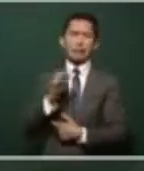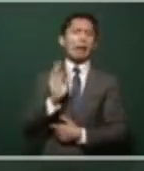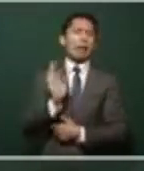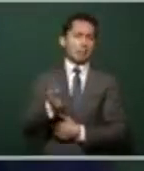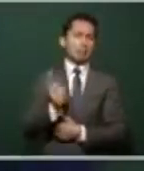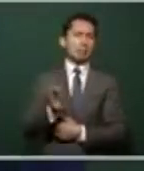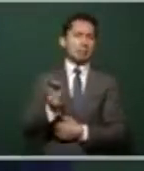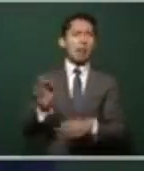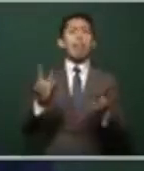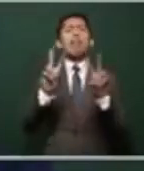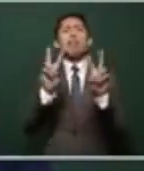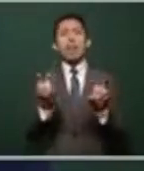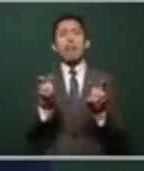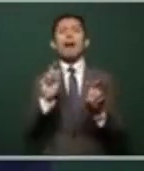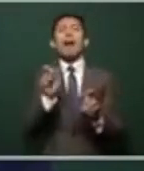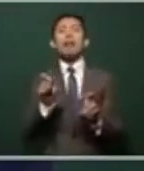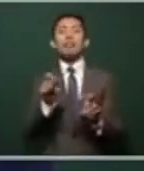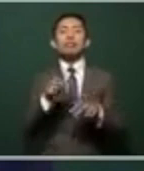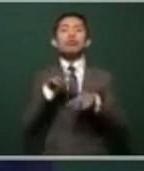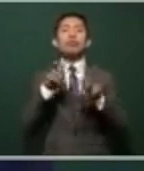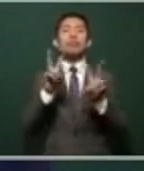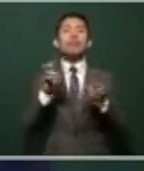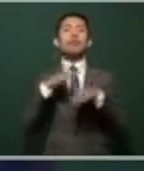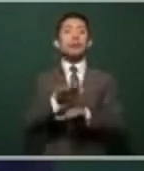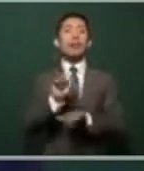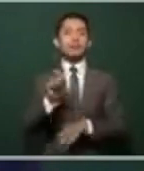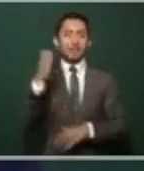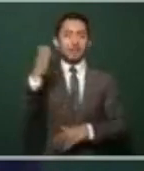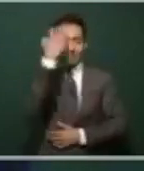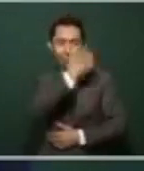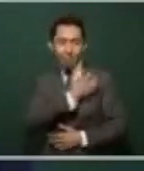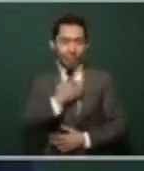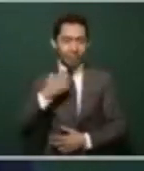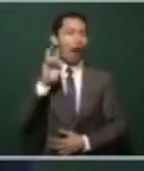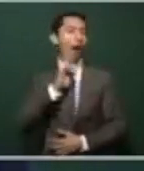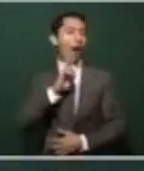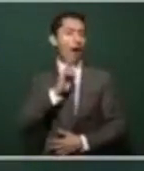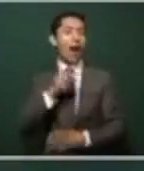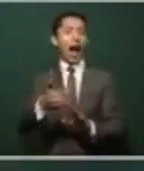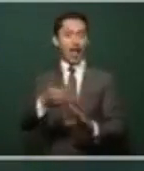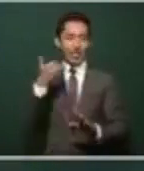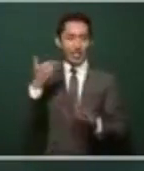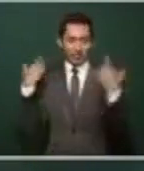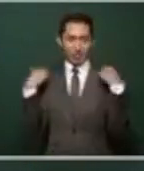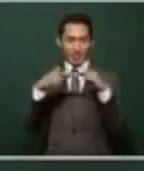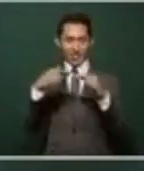El tema de la evaluación, por ejemplo, ya no hay evaluación.